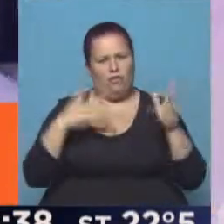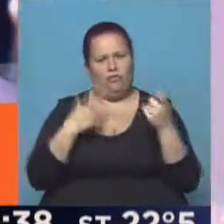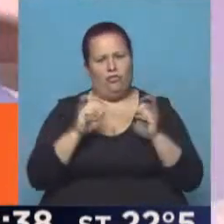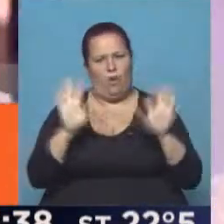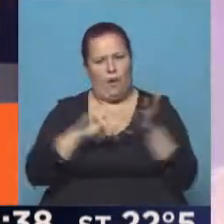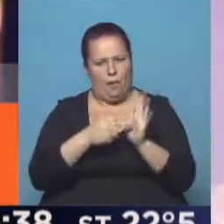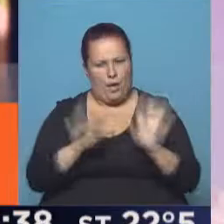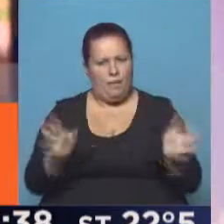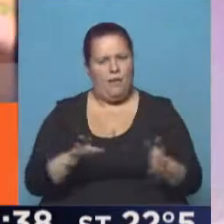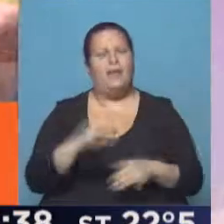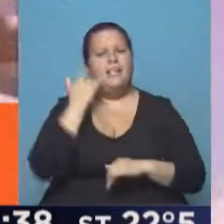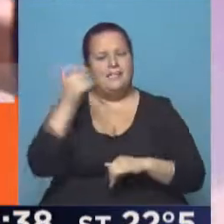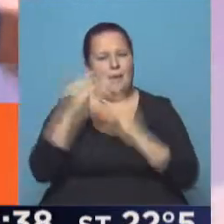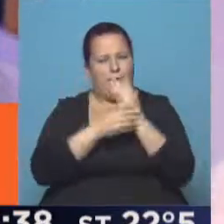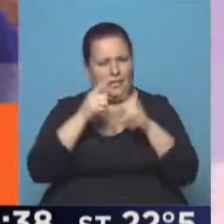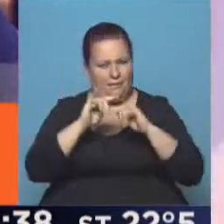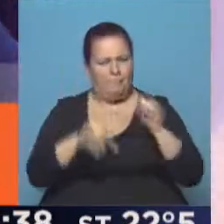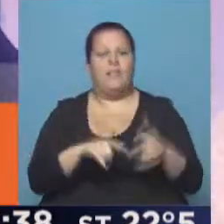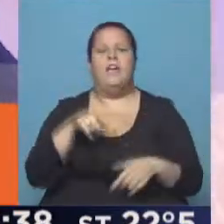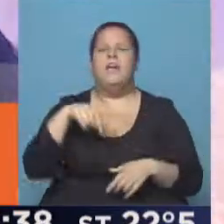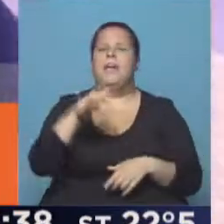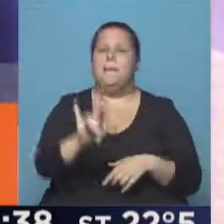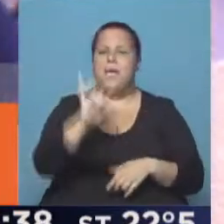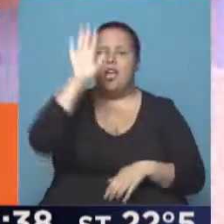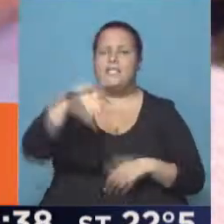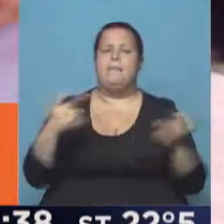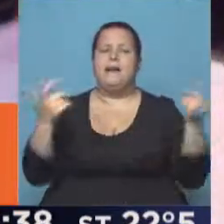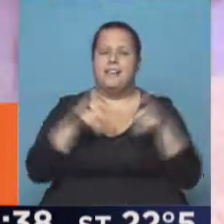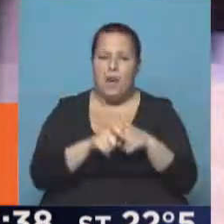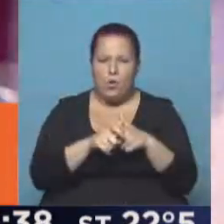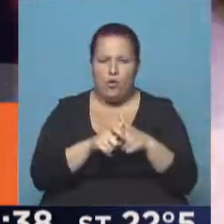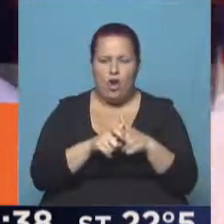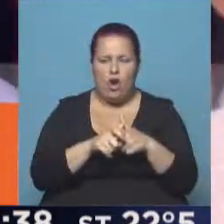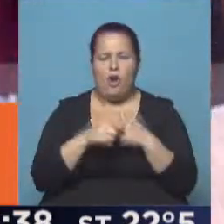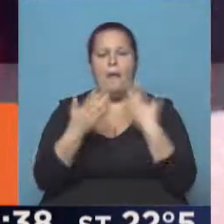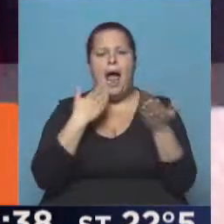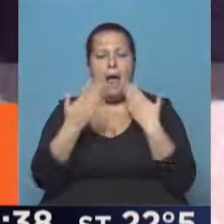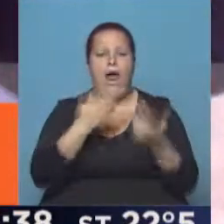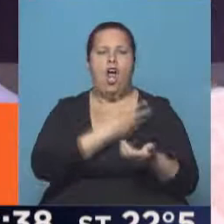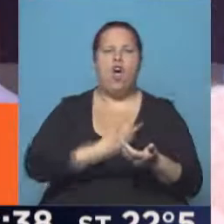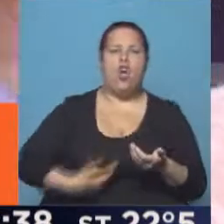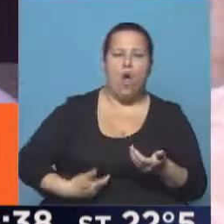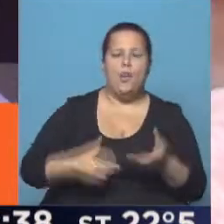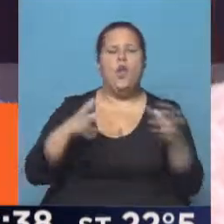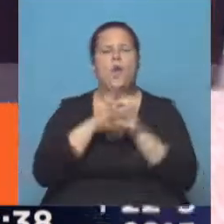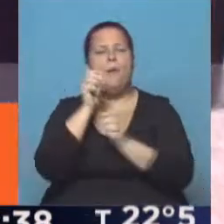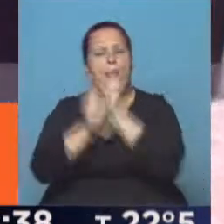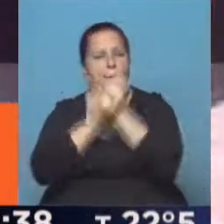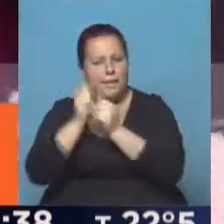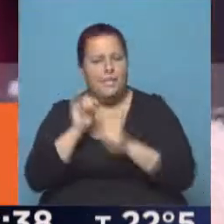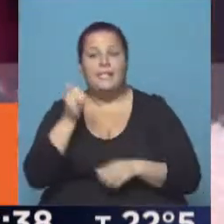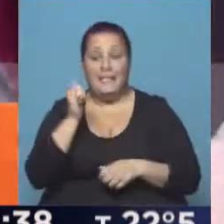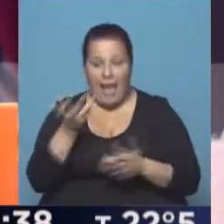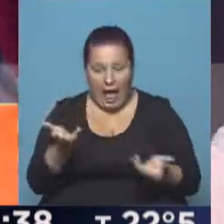no hay problema. Ya le explicó la canciller. El miércoles está convocada la reunión de diálogo entre el gobierno, los sectores empresarios y sindicales. Sí,